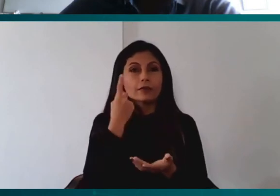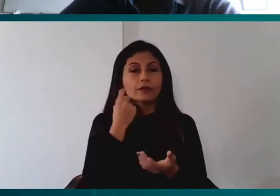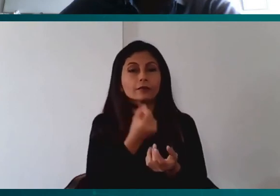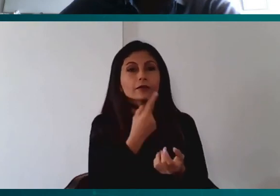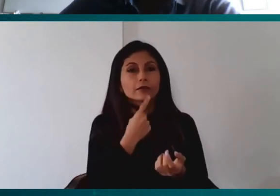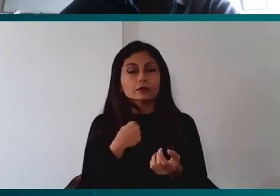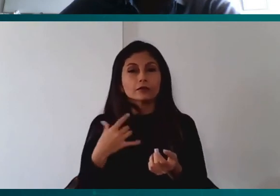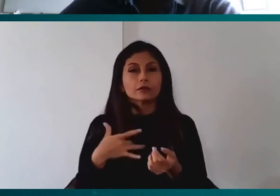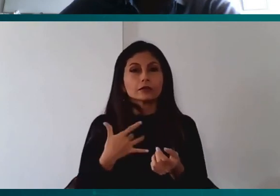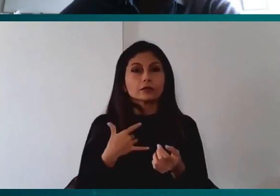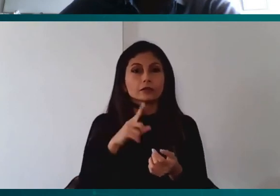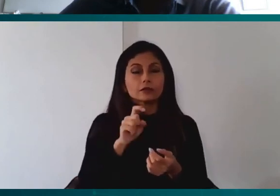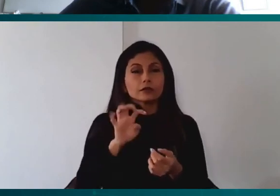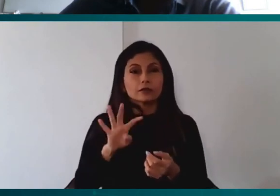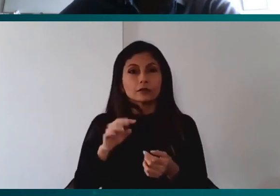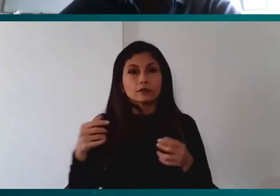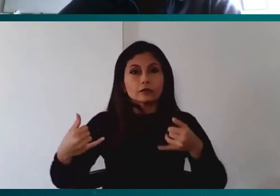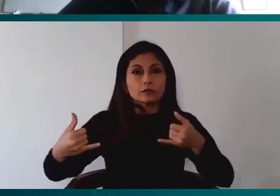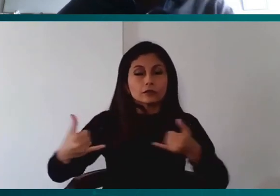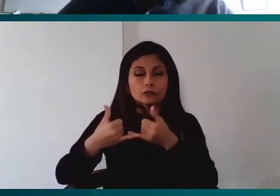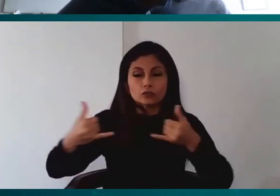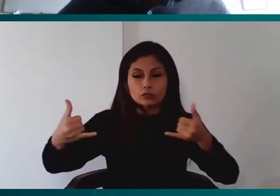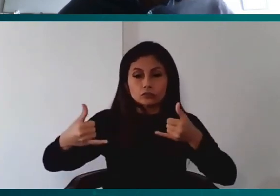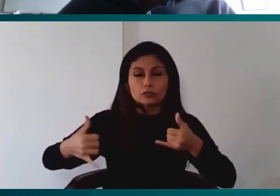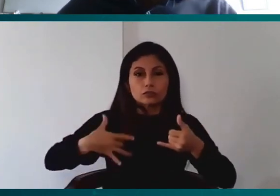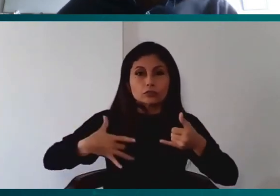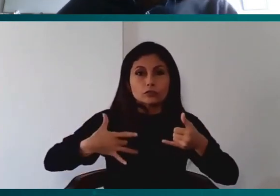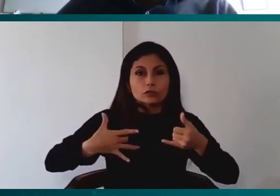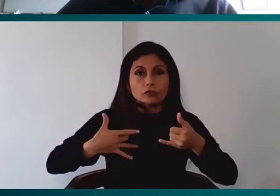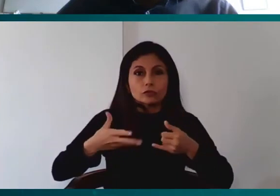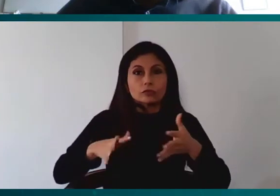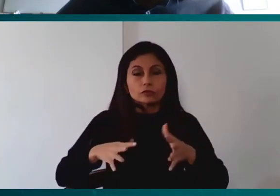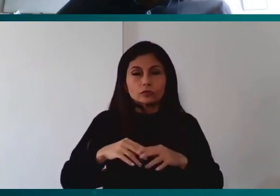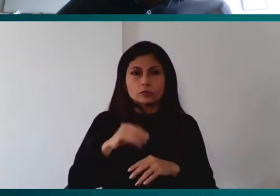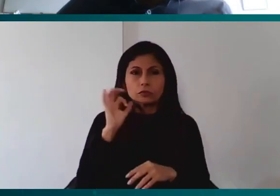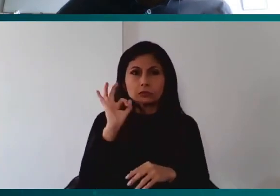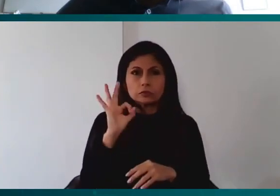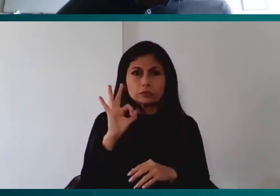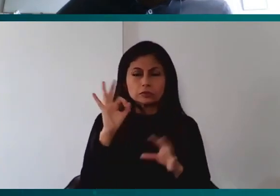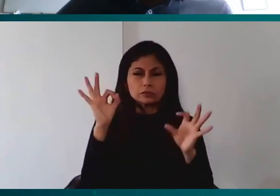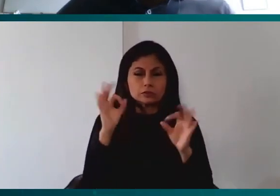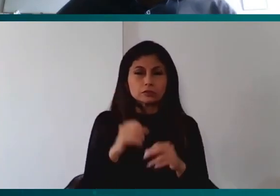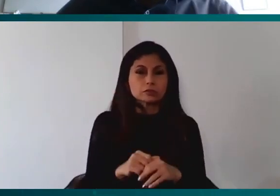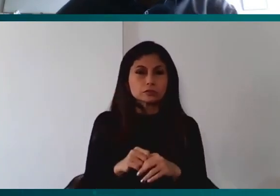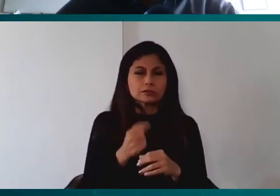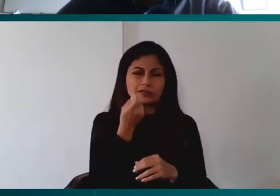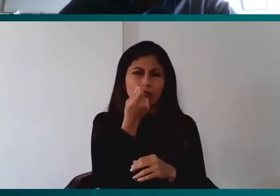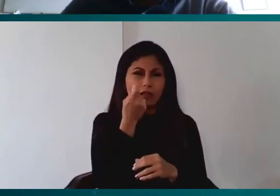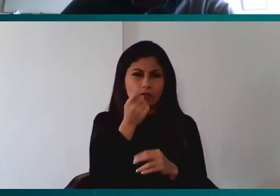un proyecto full detallado de evaluación.